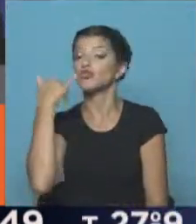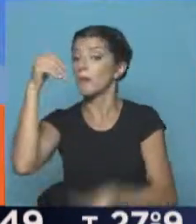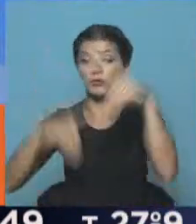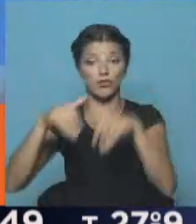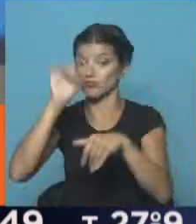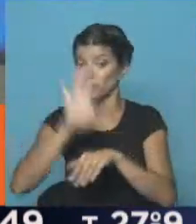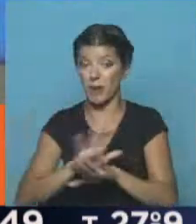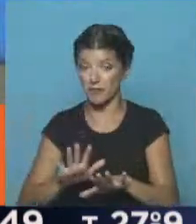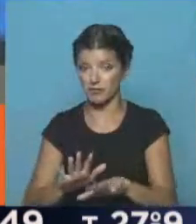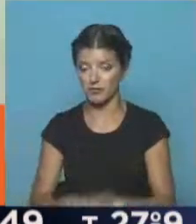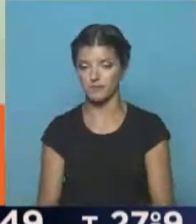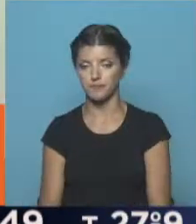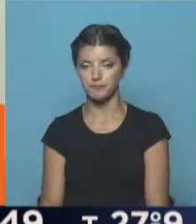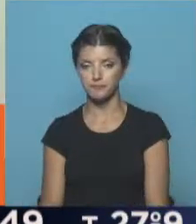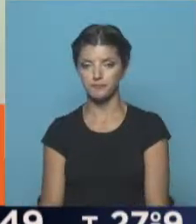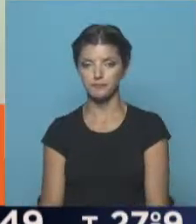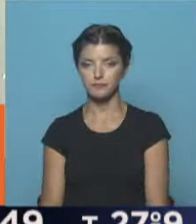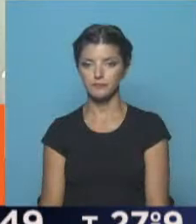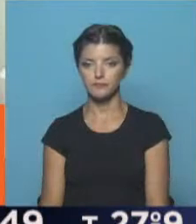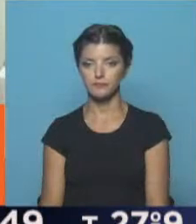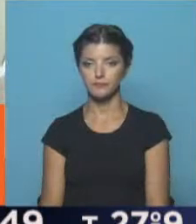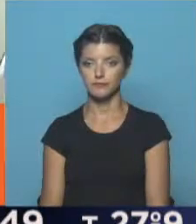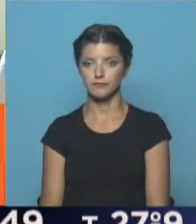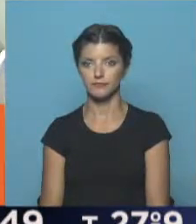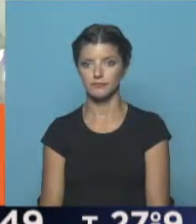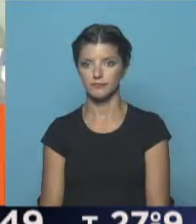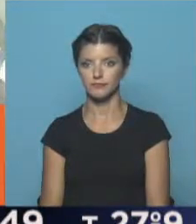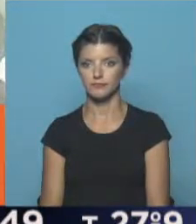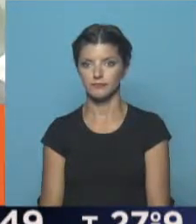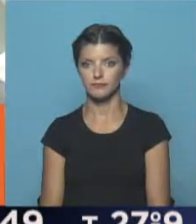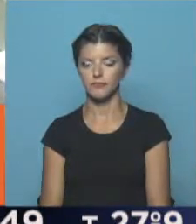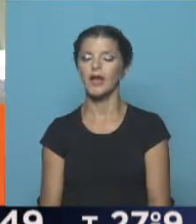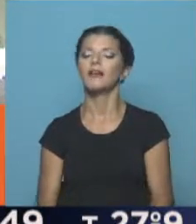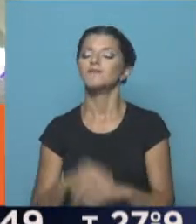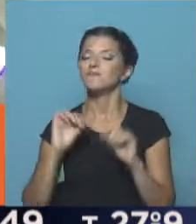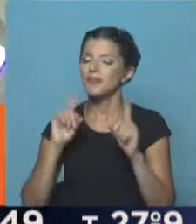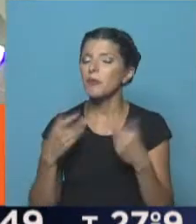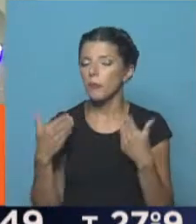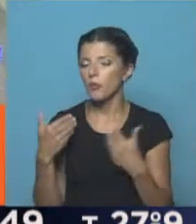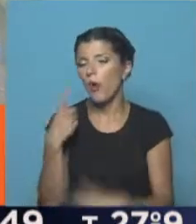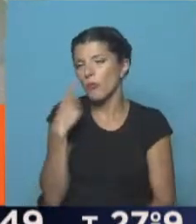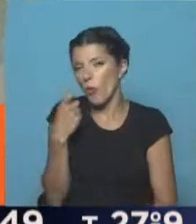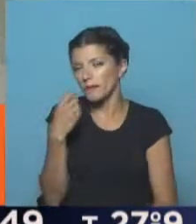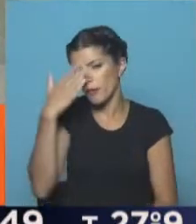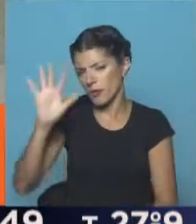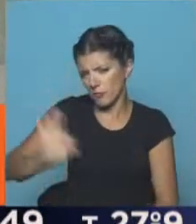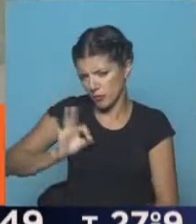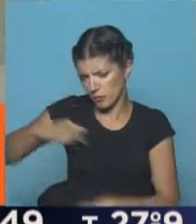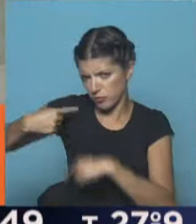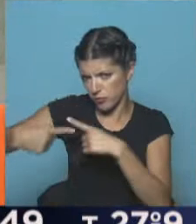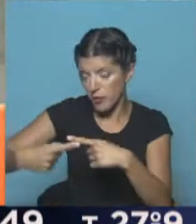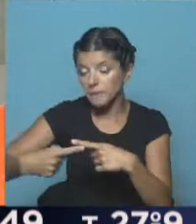sí lo que también podemos nosotros confirmar a lo largo del tiempo es que en general en aquellos lugares